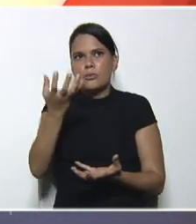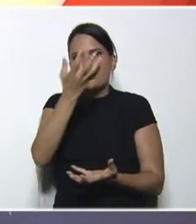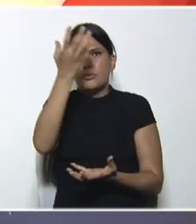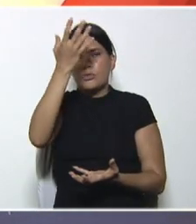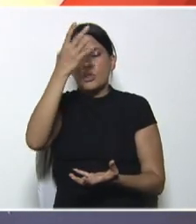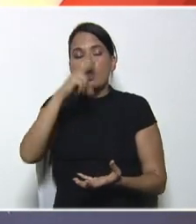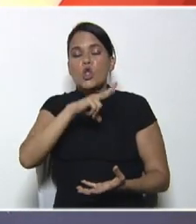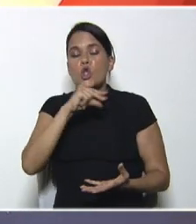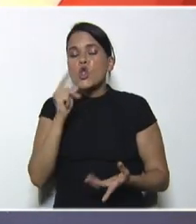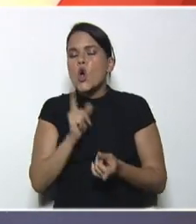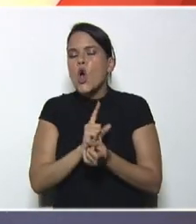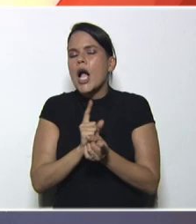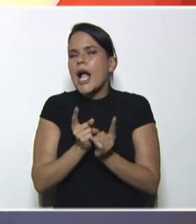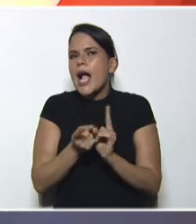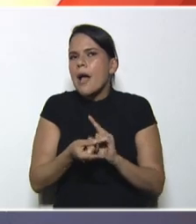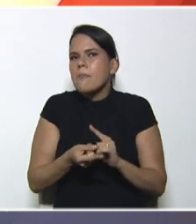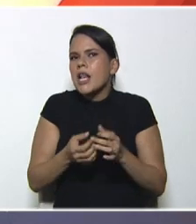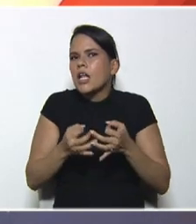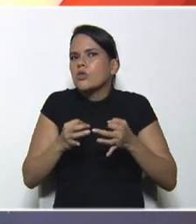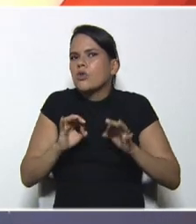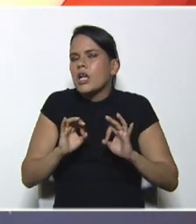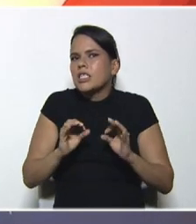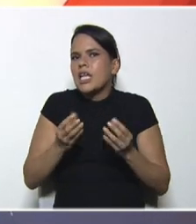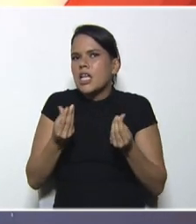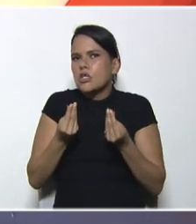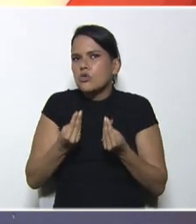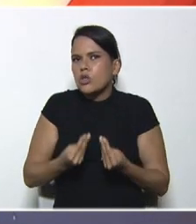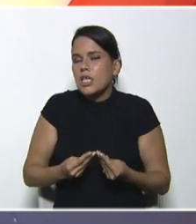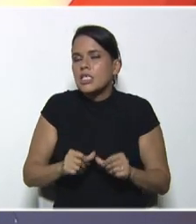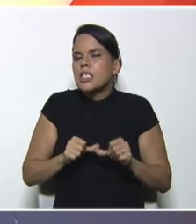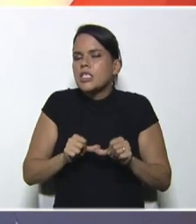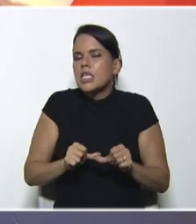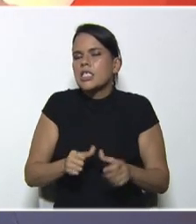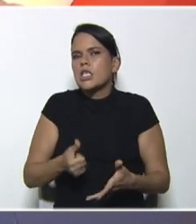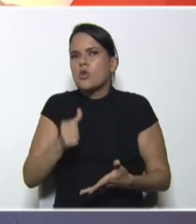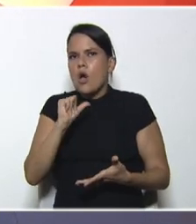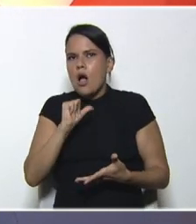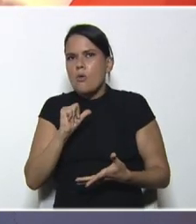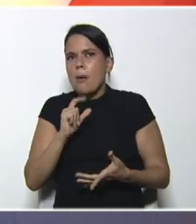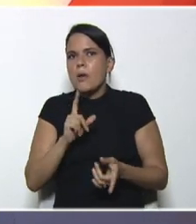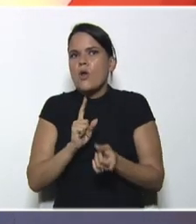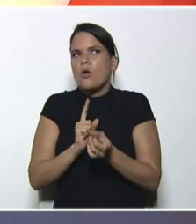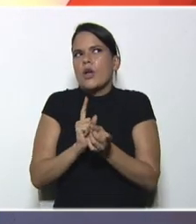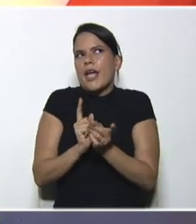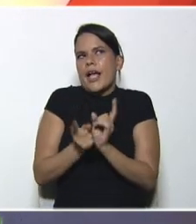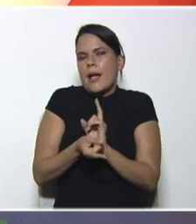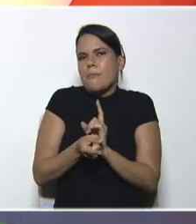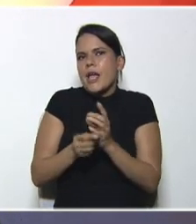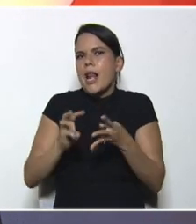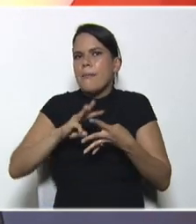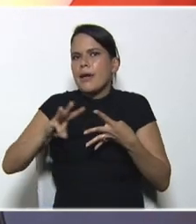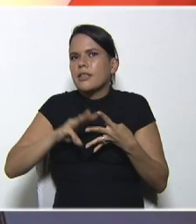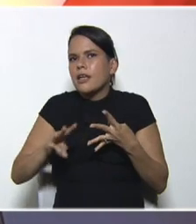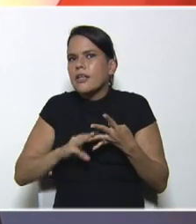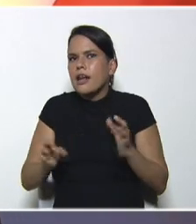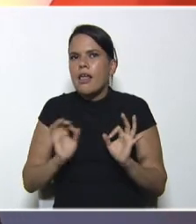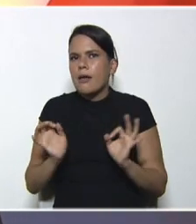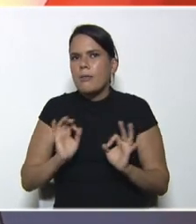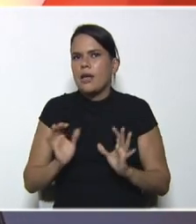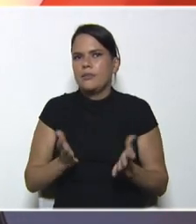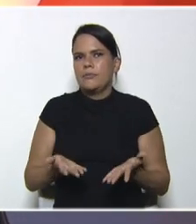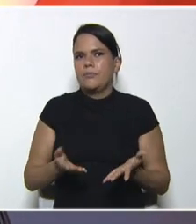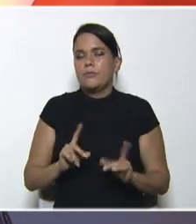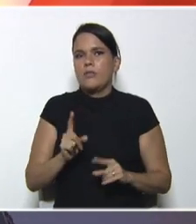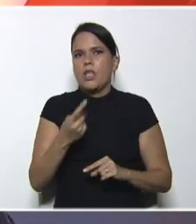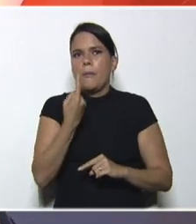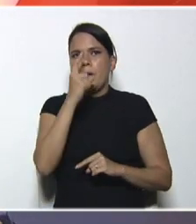cambia la naturaleza de la sustancia, sigue siendo agua, simplemente en otro estado de la materia. Bien, entonces, en primer